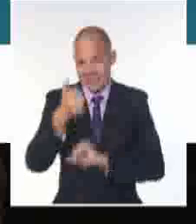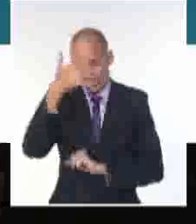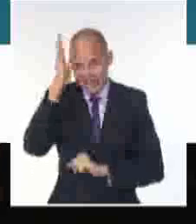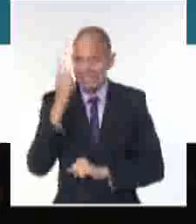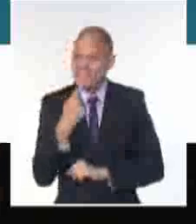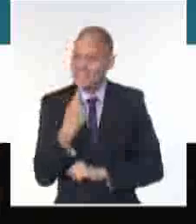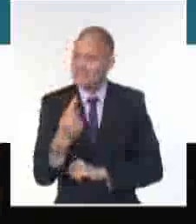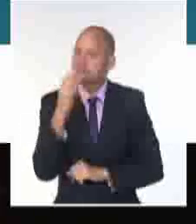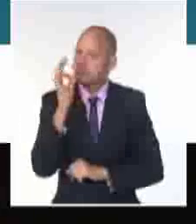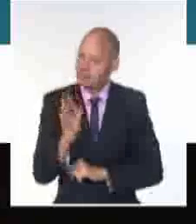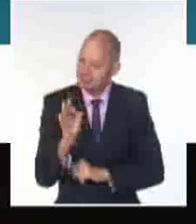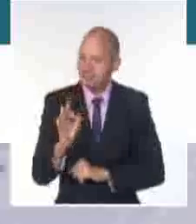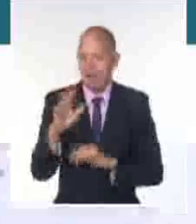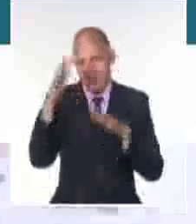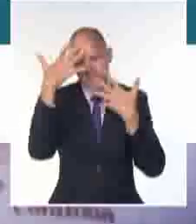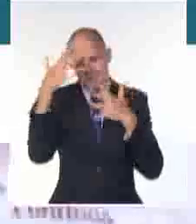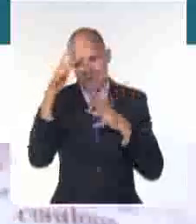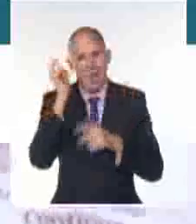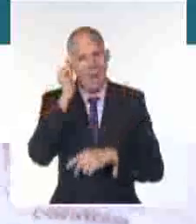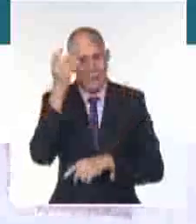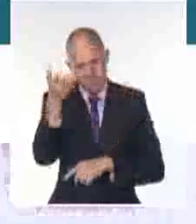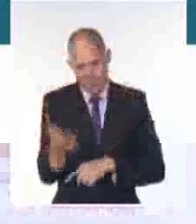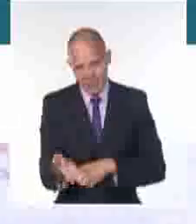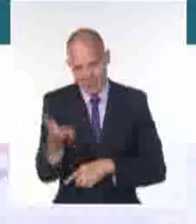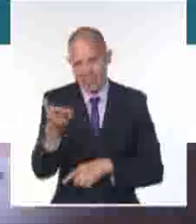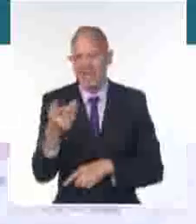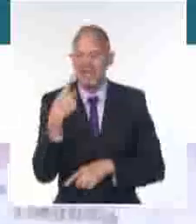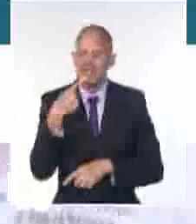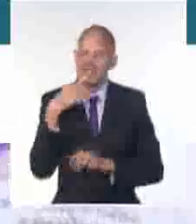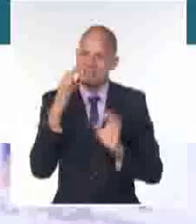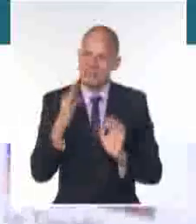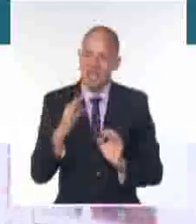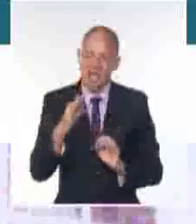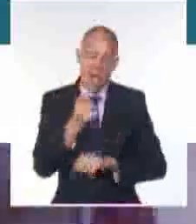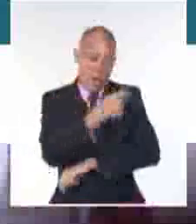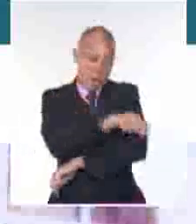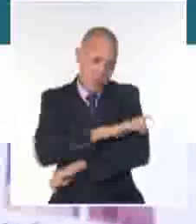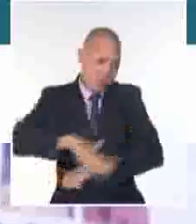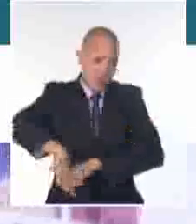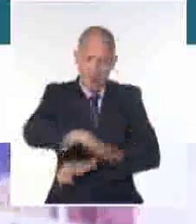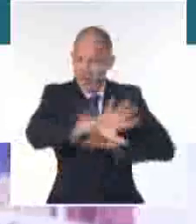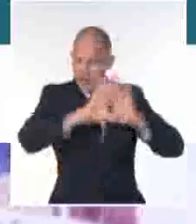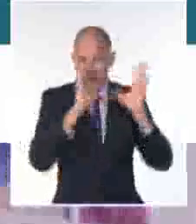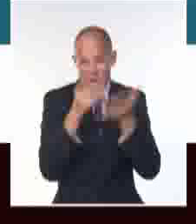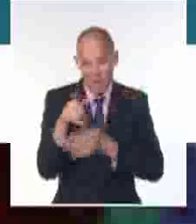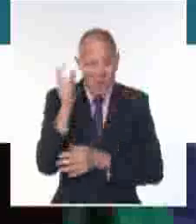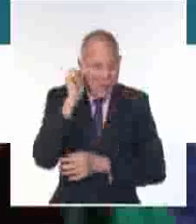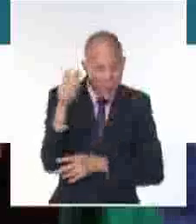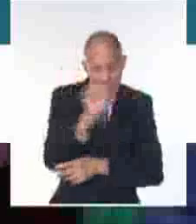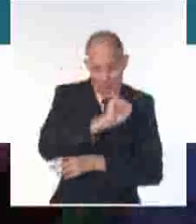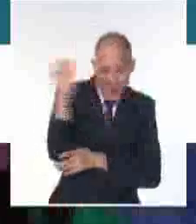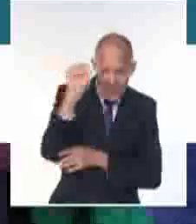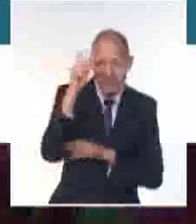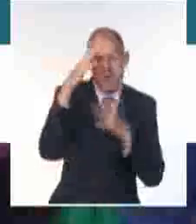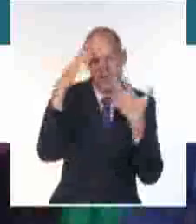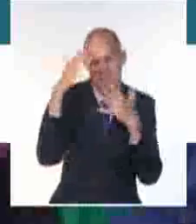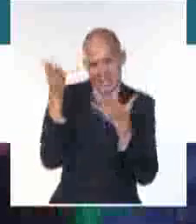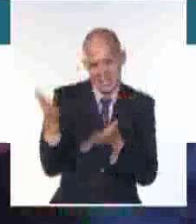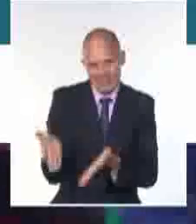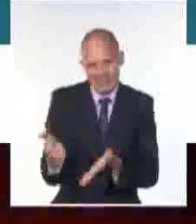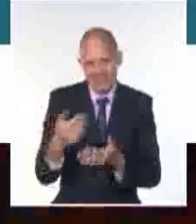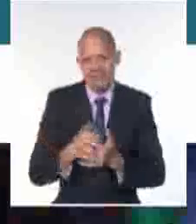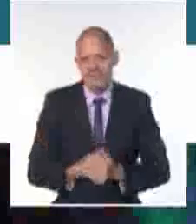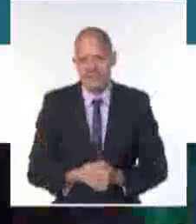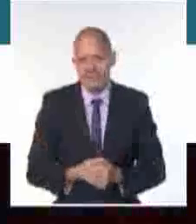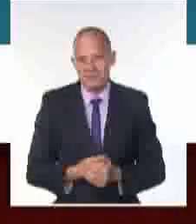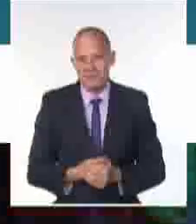trasladado la admiración y simpatías de la mayor de las antillas por la victoria de la candidata del partido Morena en urnas